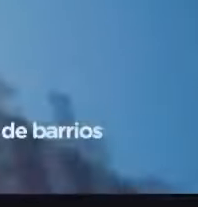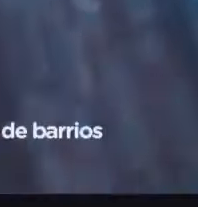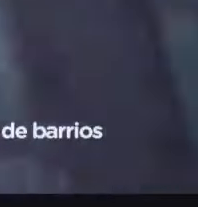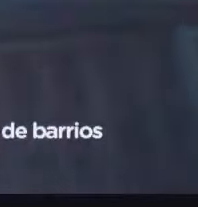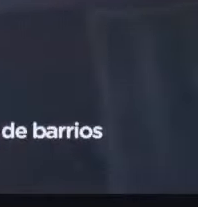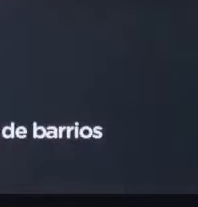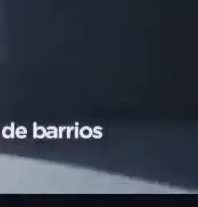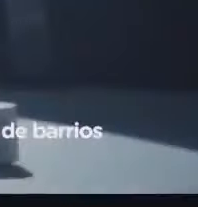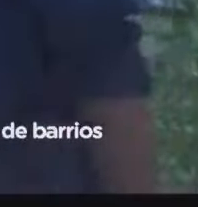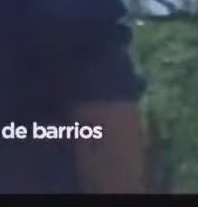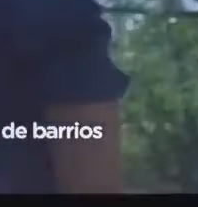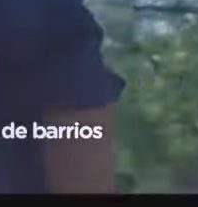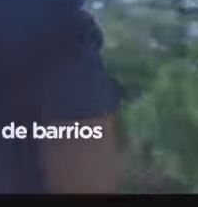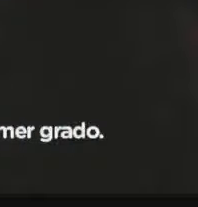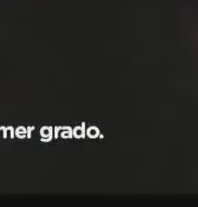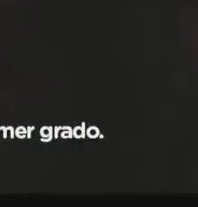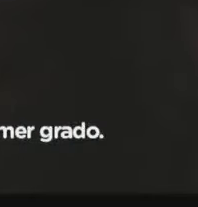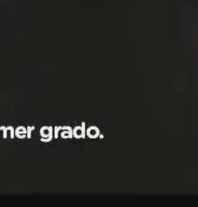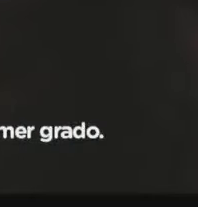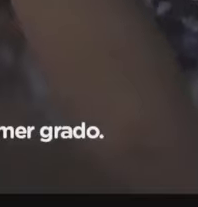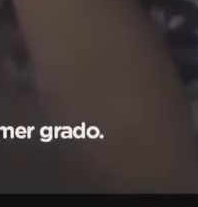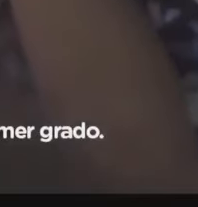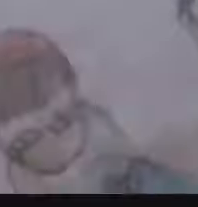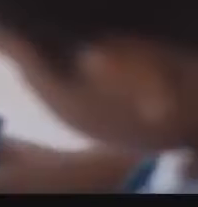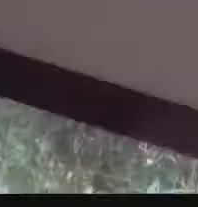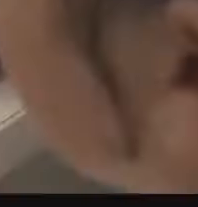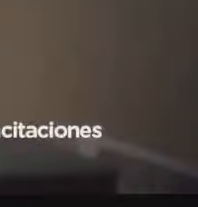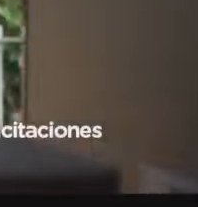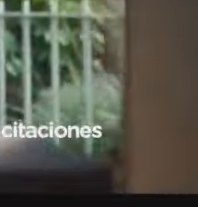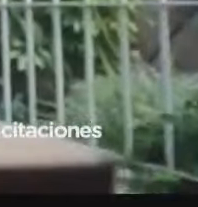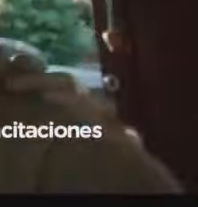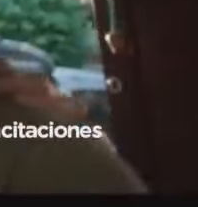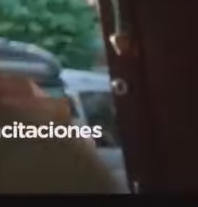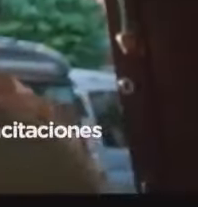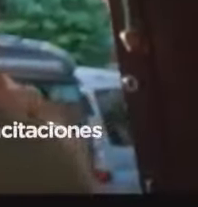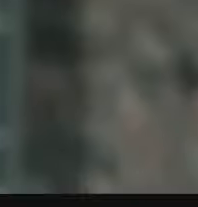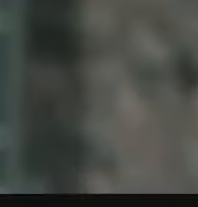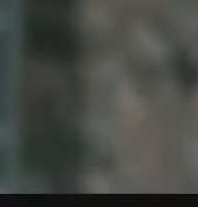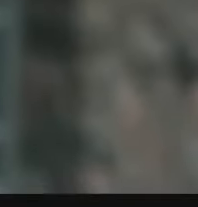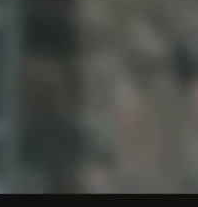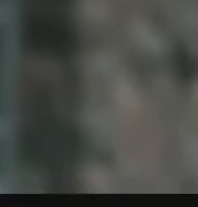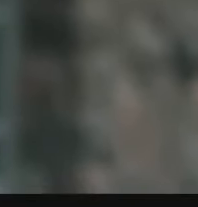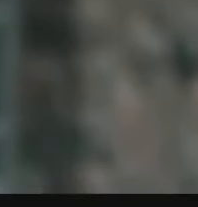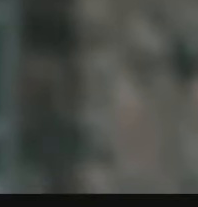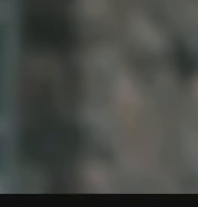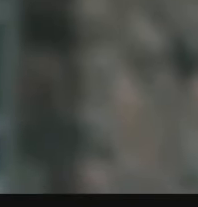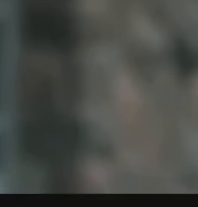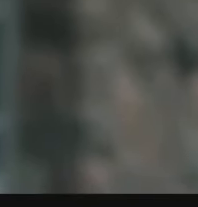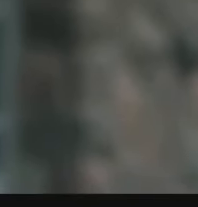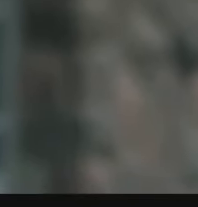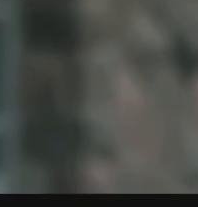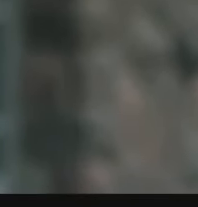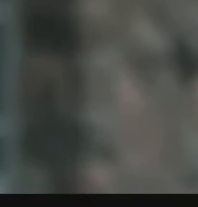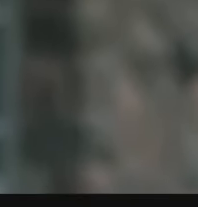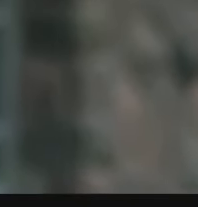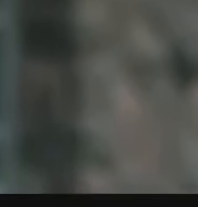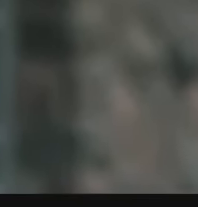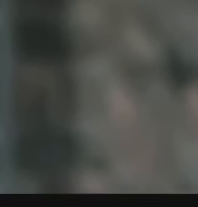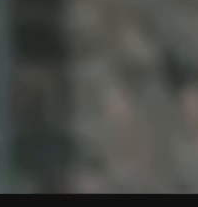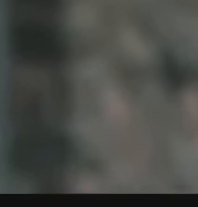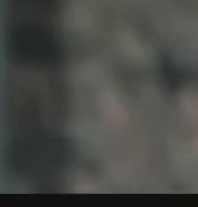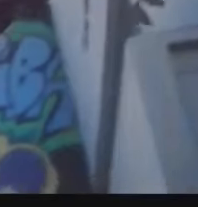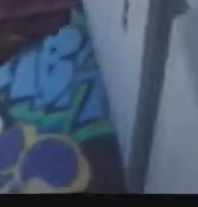a las oportunidades a aprender a emprender a todo esto y a mucho más siempre